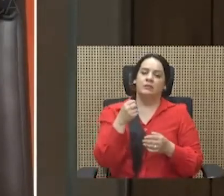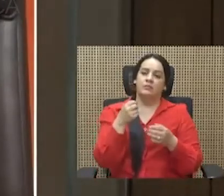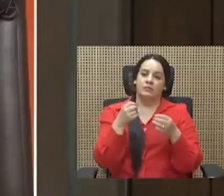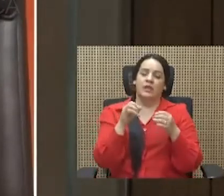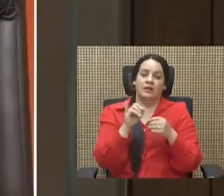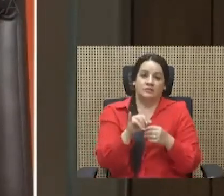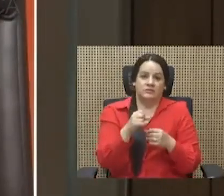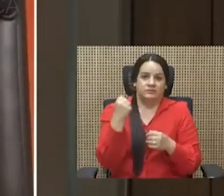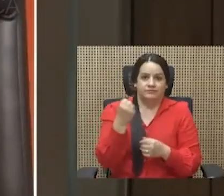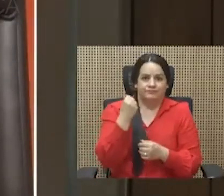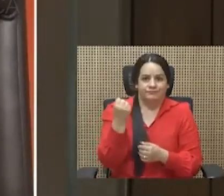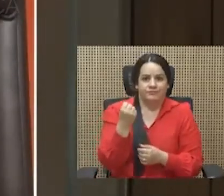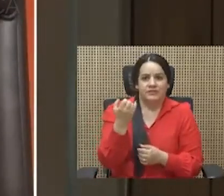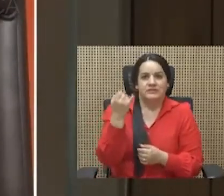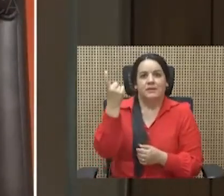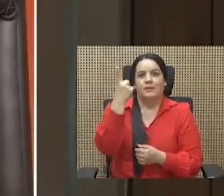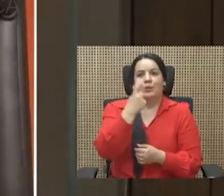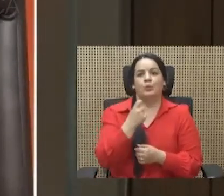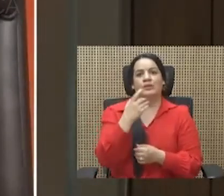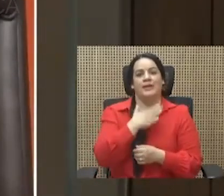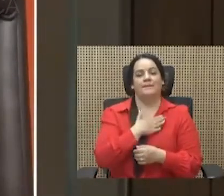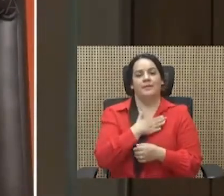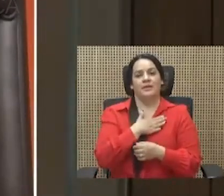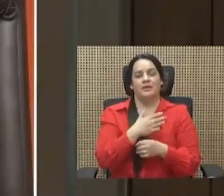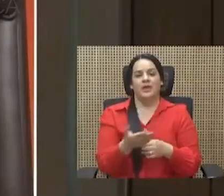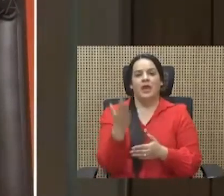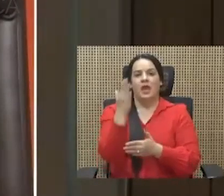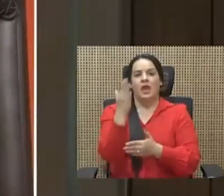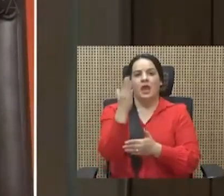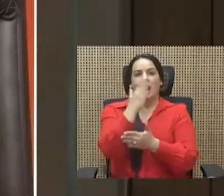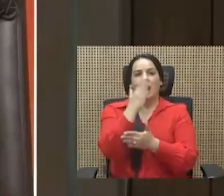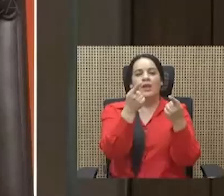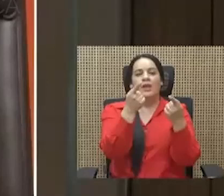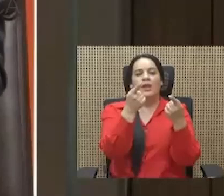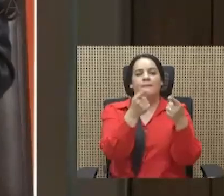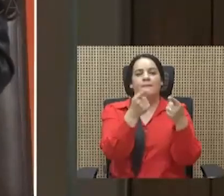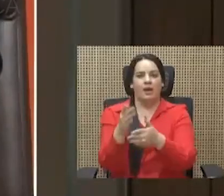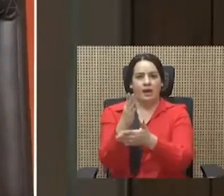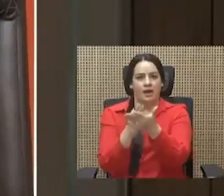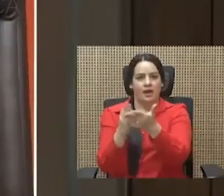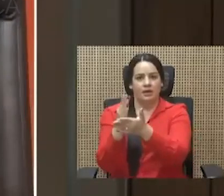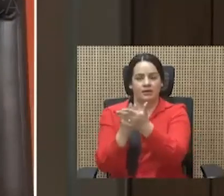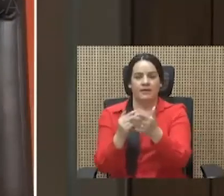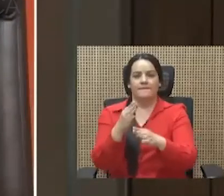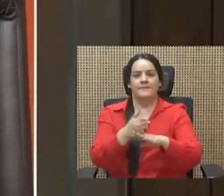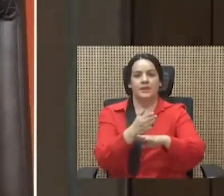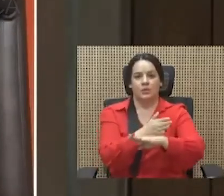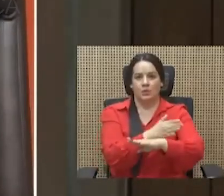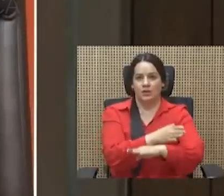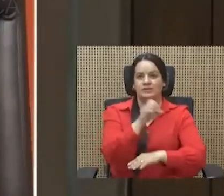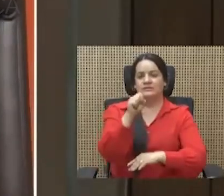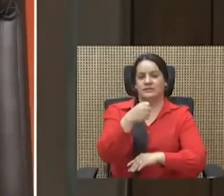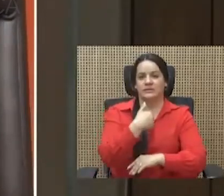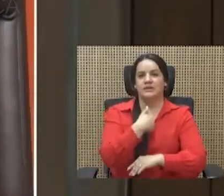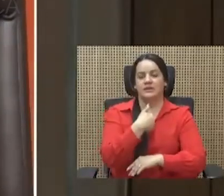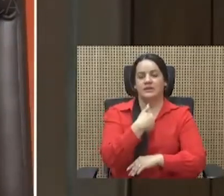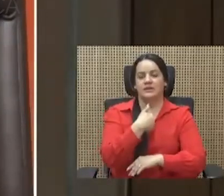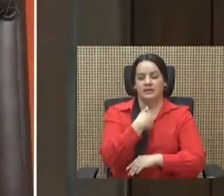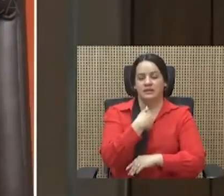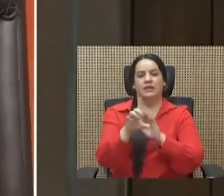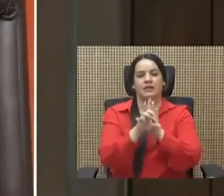hecho, alguna parte de las mejoras que sí tiene la ley que se va a aprobar